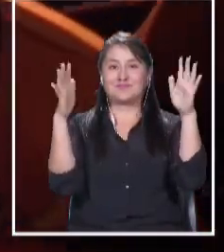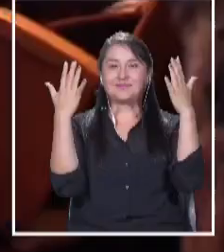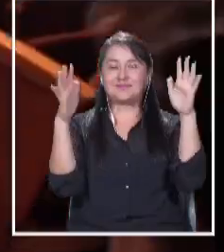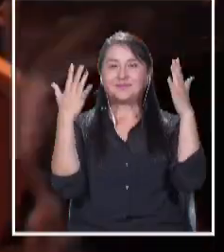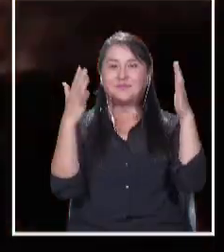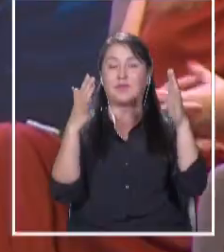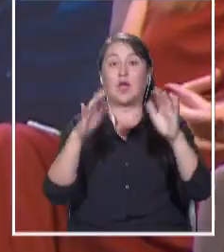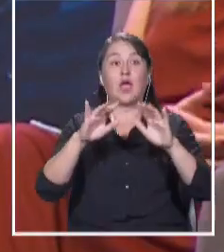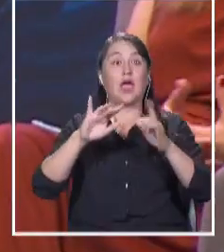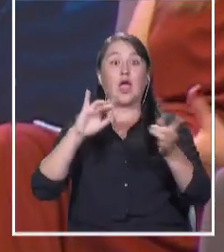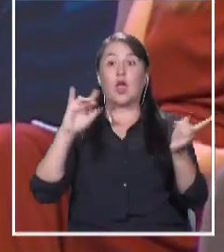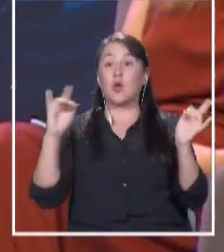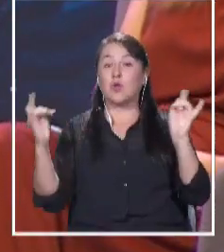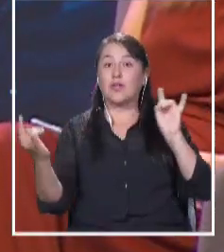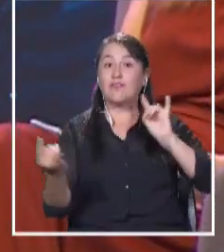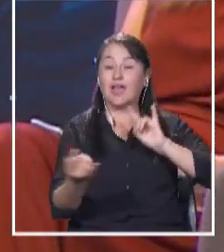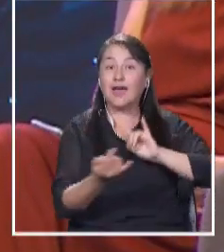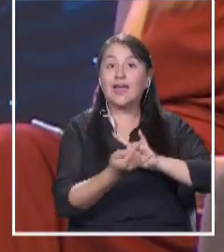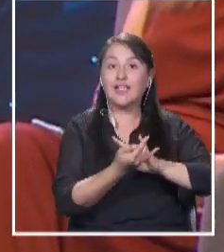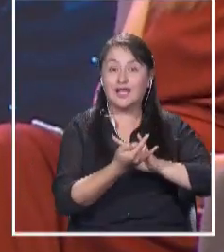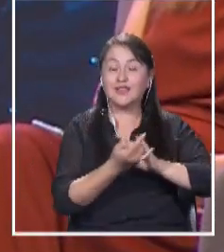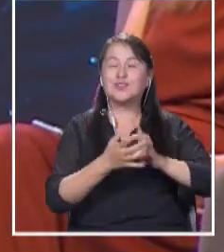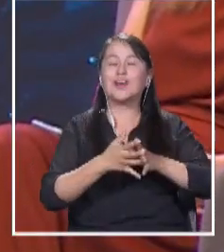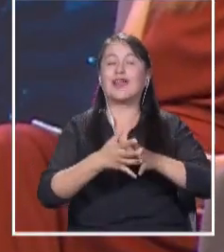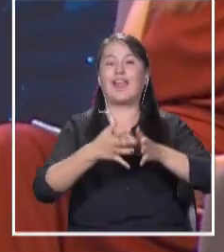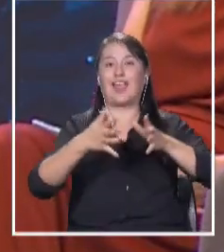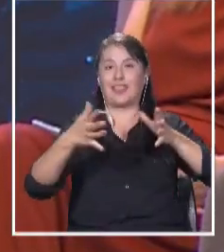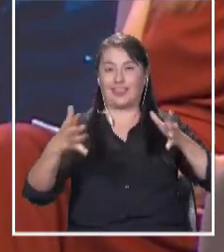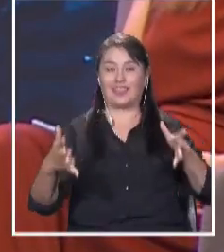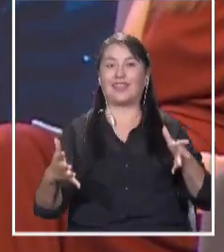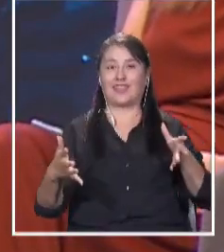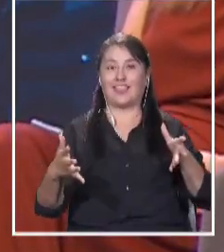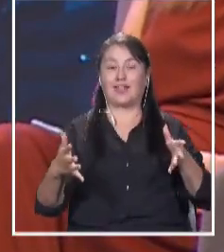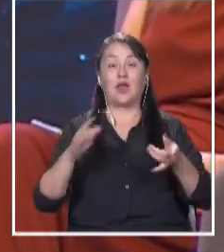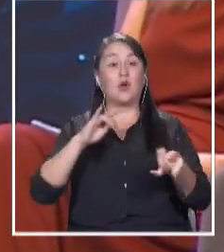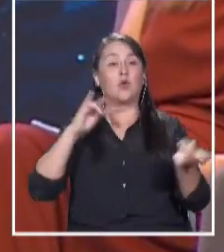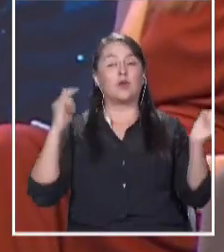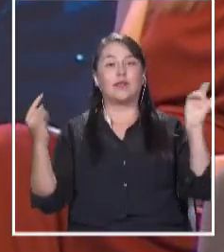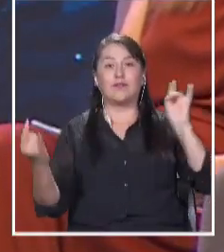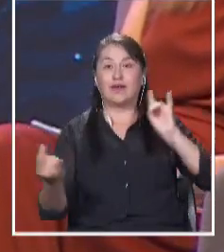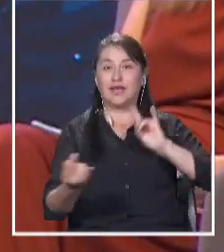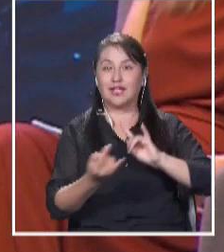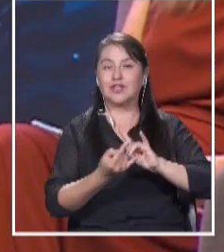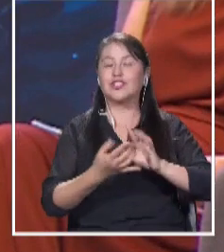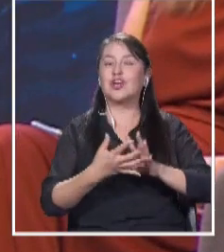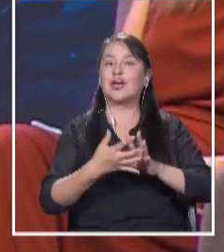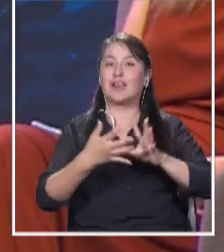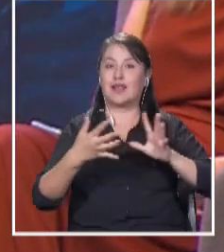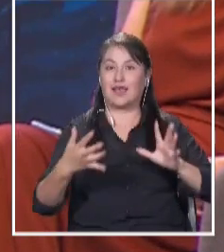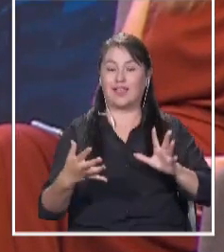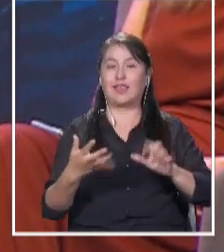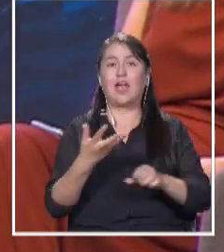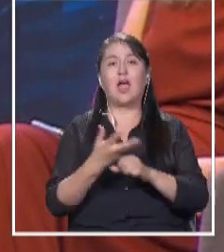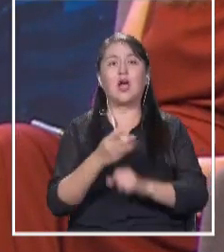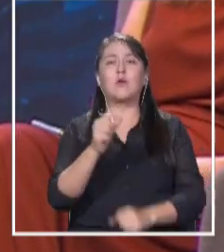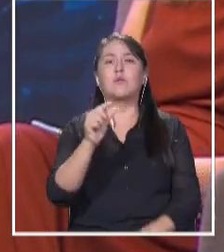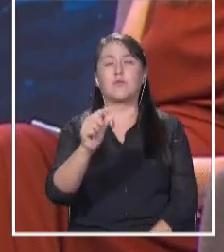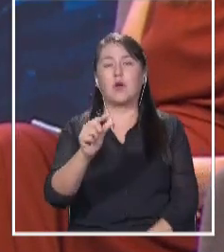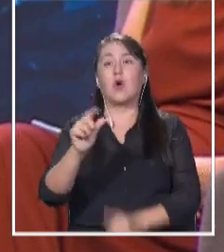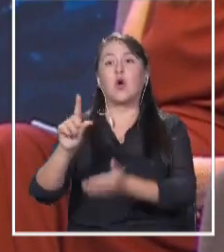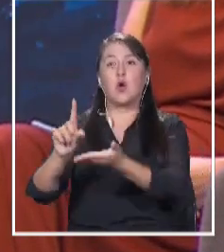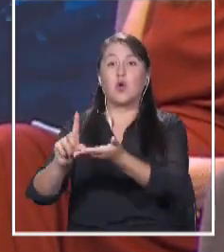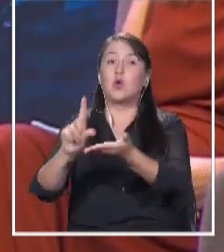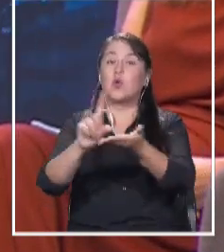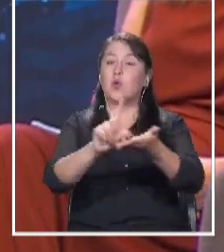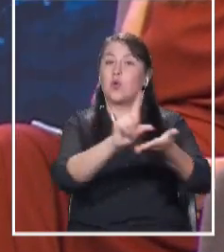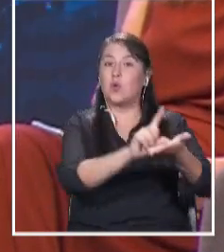El universo es grande. El universo es grande y hay pocos lugares, si es